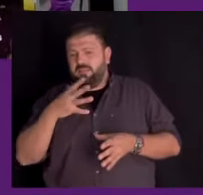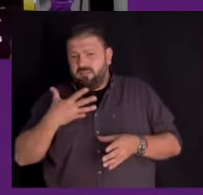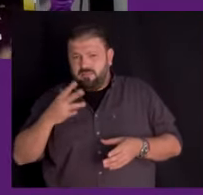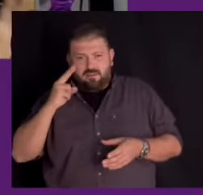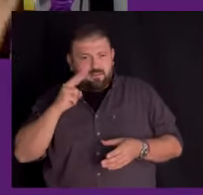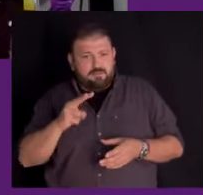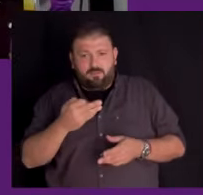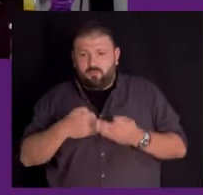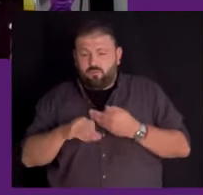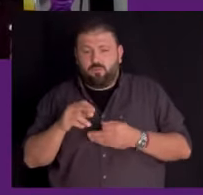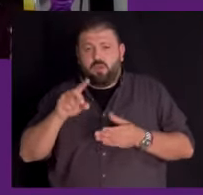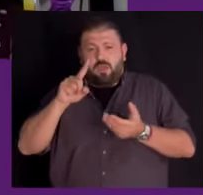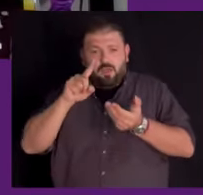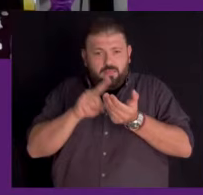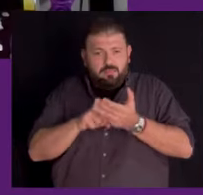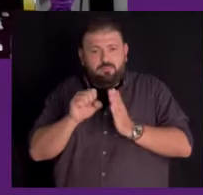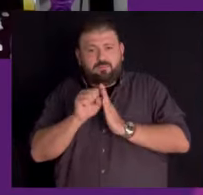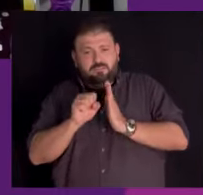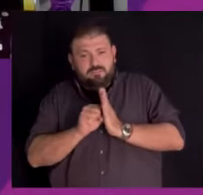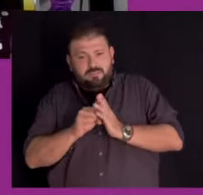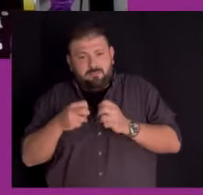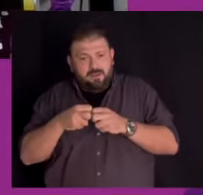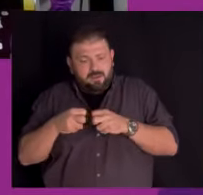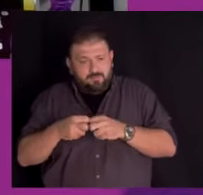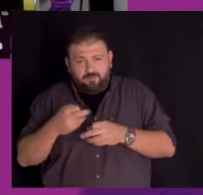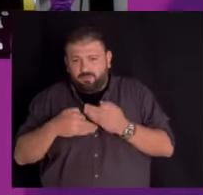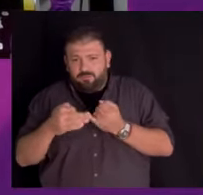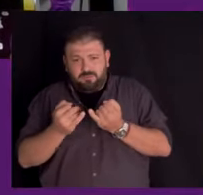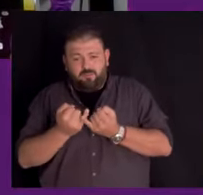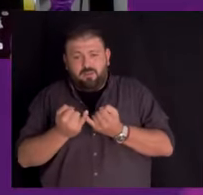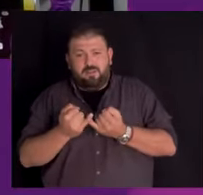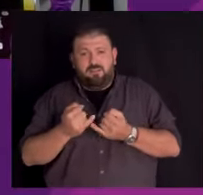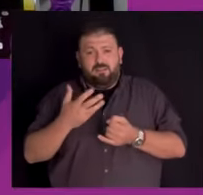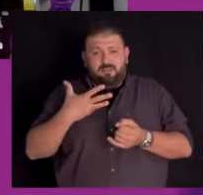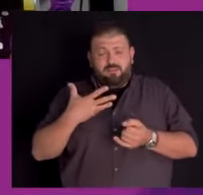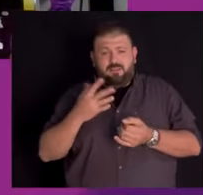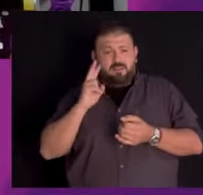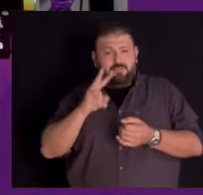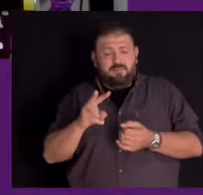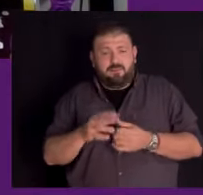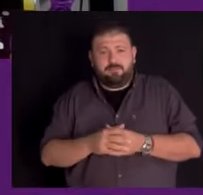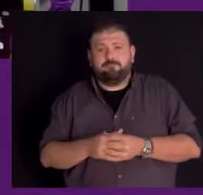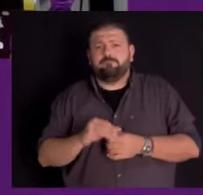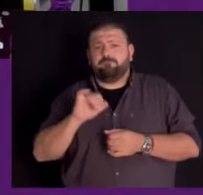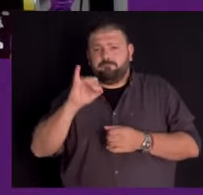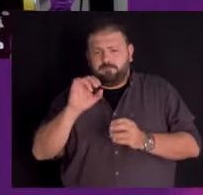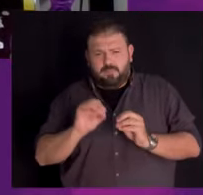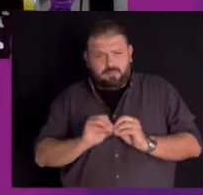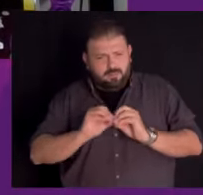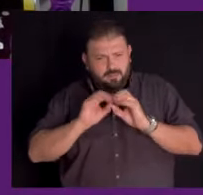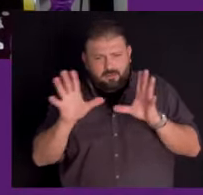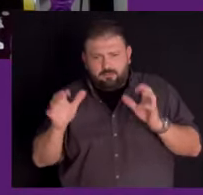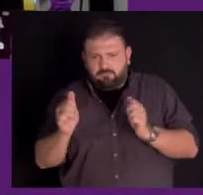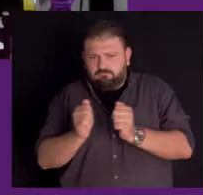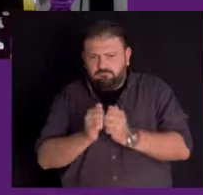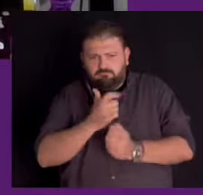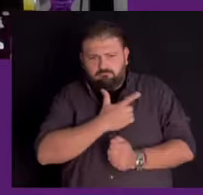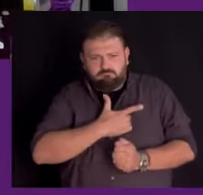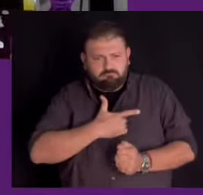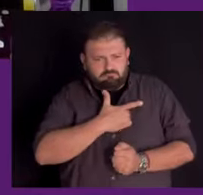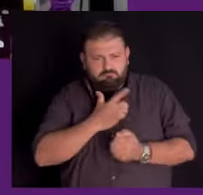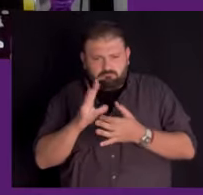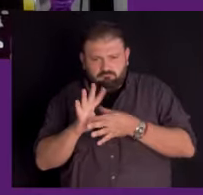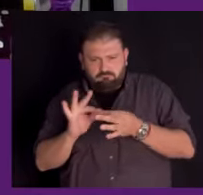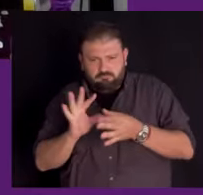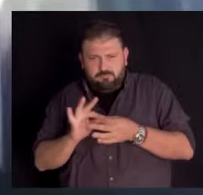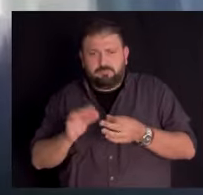el sistema nervioso con el sistema inmunológico? Claro, sí, con mucho gusto. Precisamente